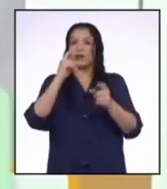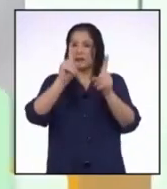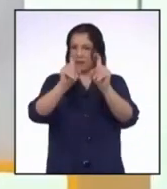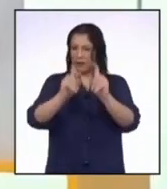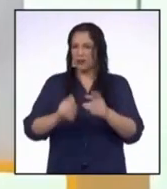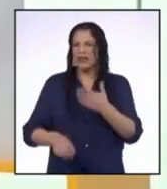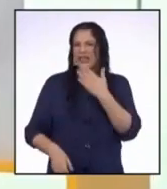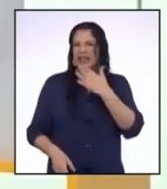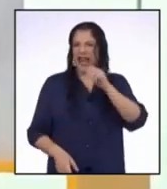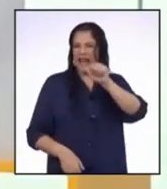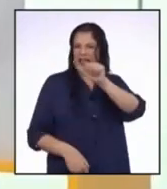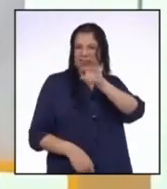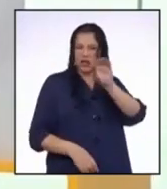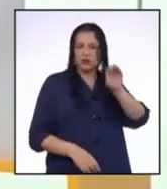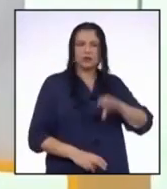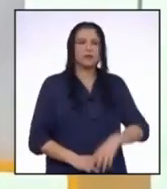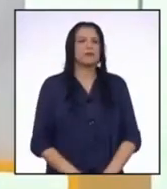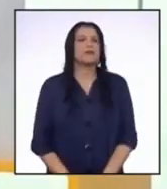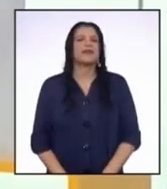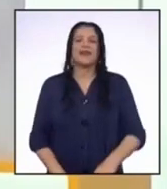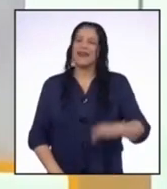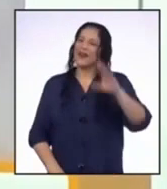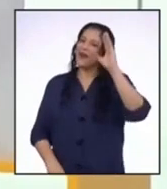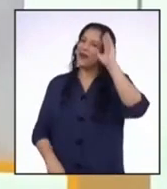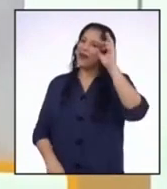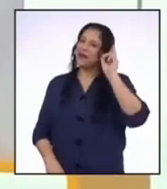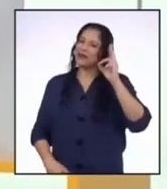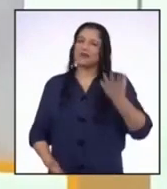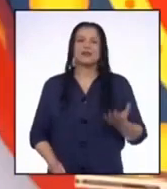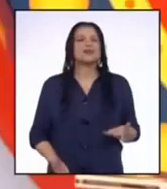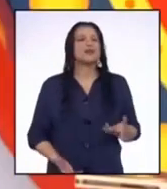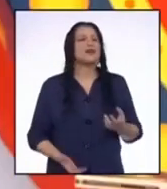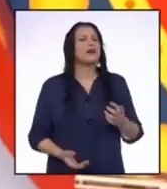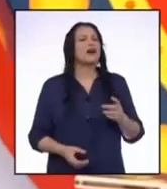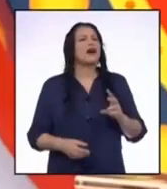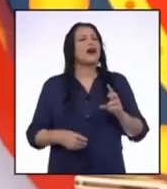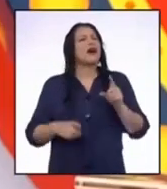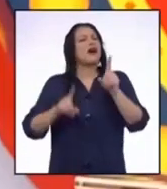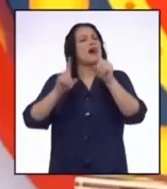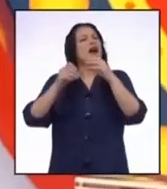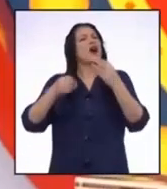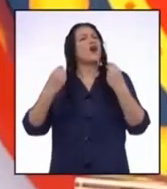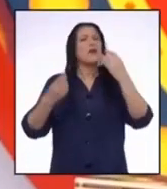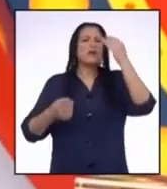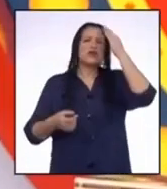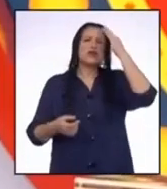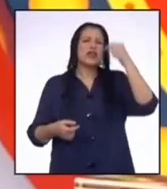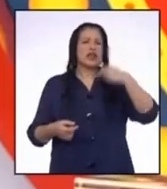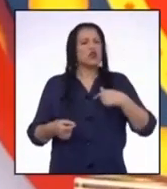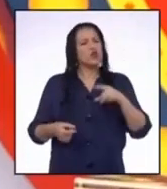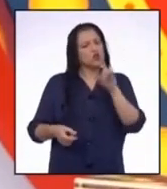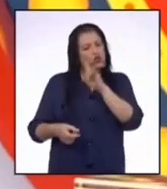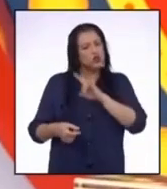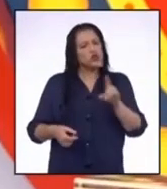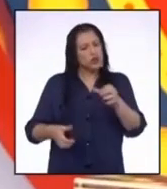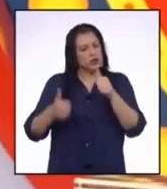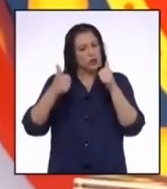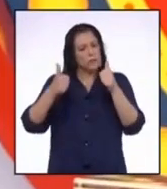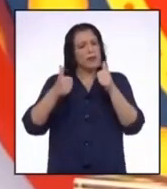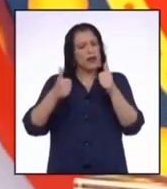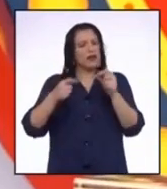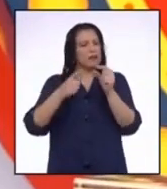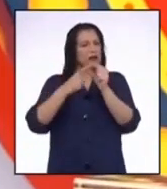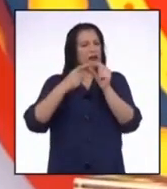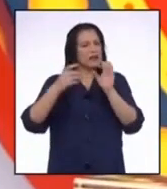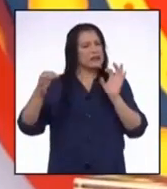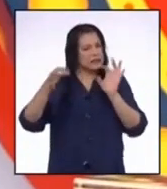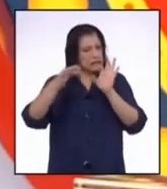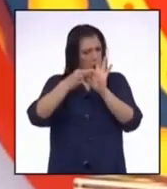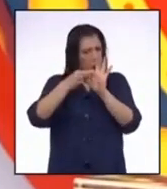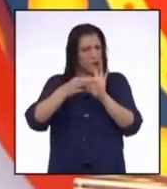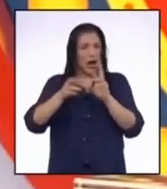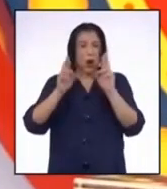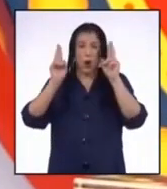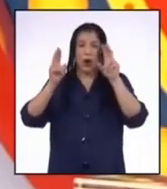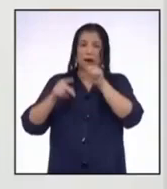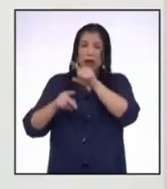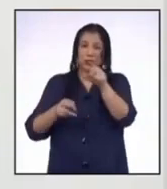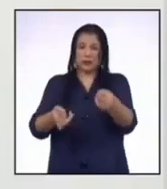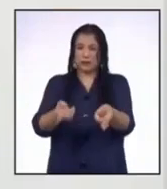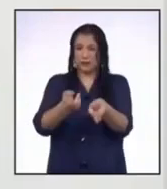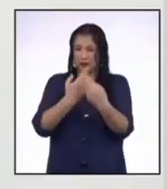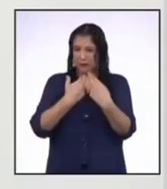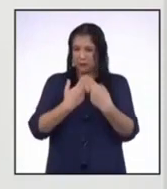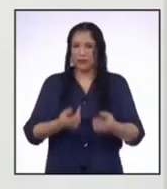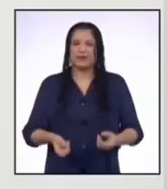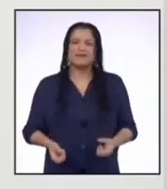Cruz. Hola profesora, ¿cómo sé que estoy utilizando adecuadamente los conectores? Ojalá me pueda